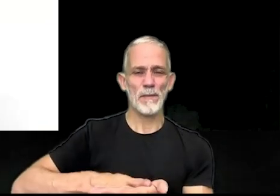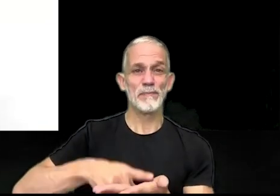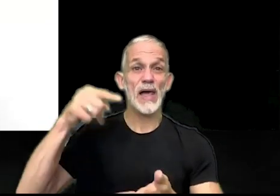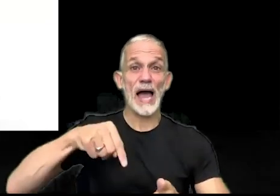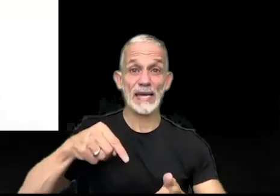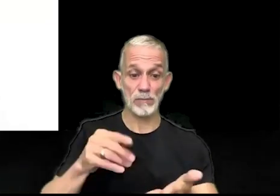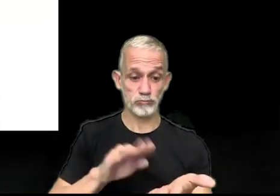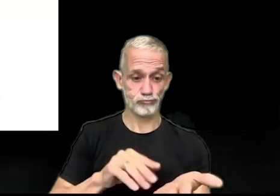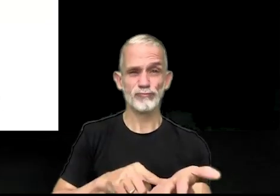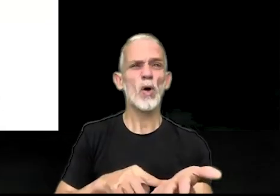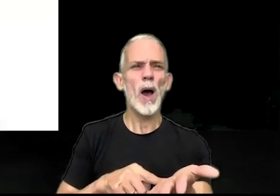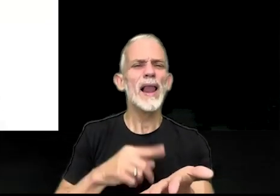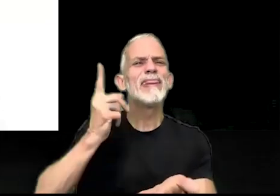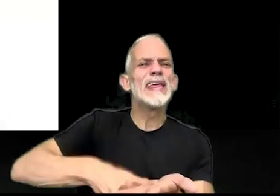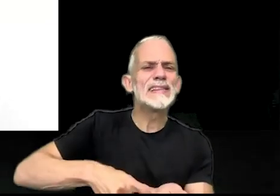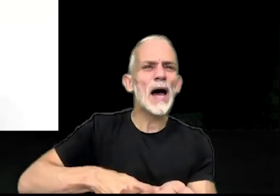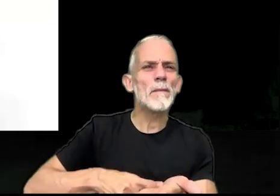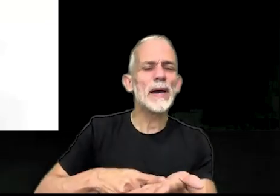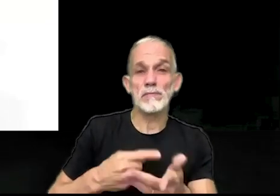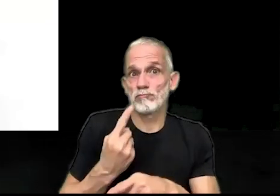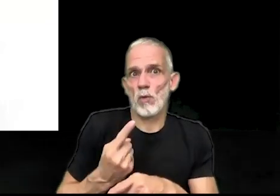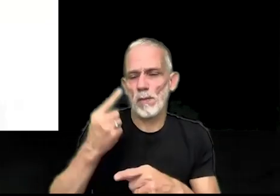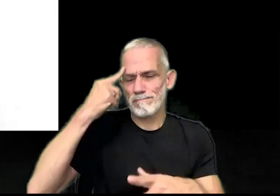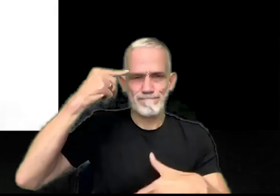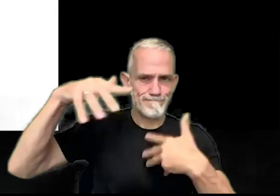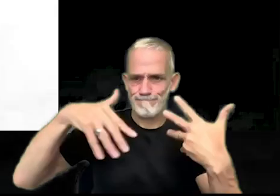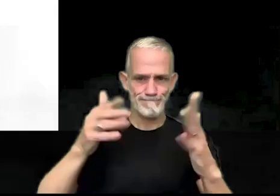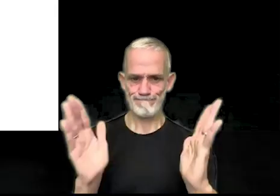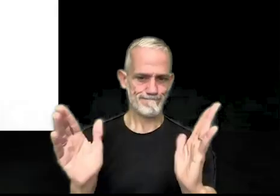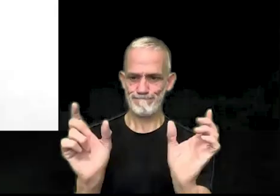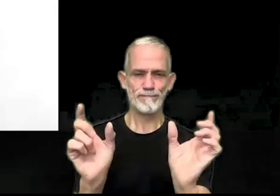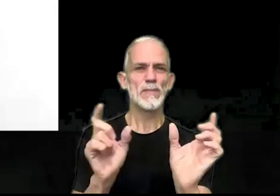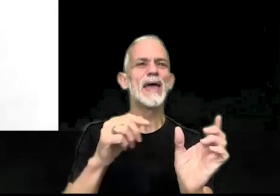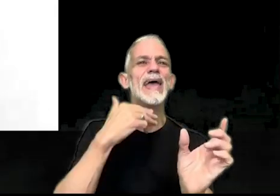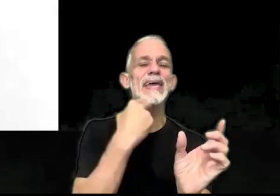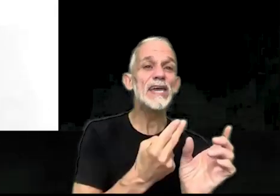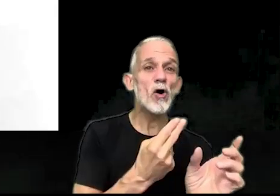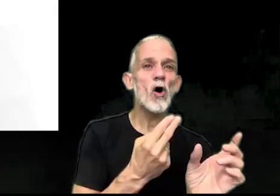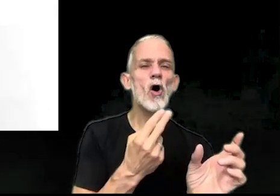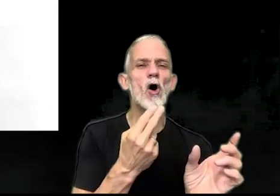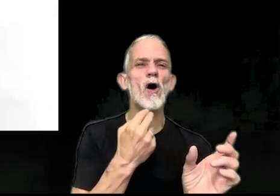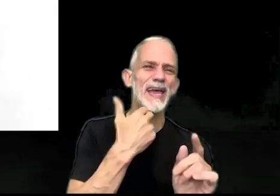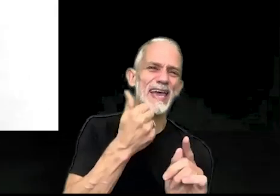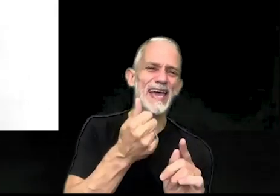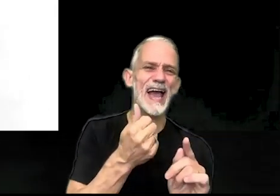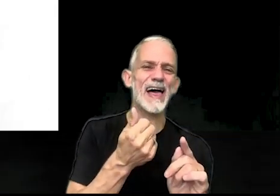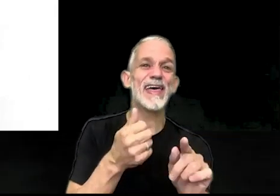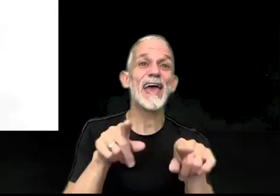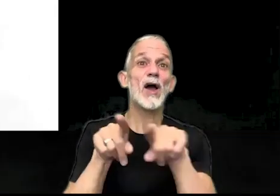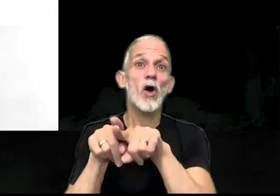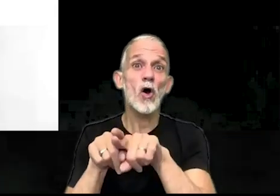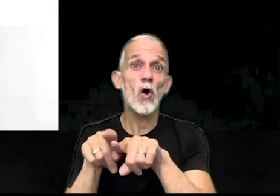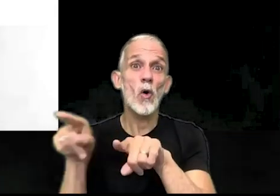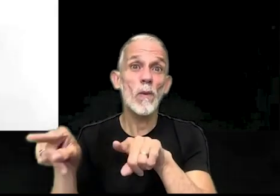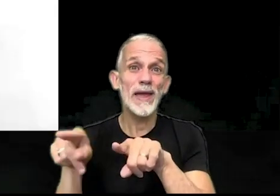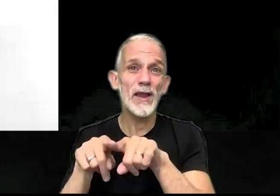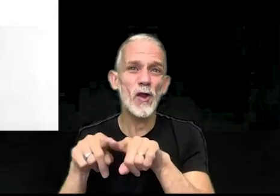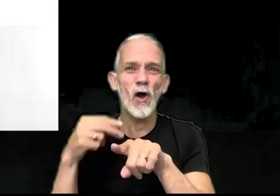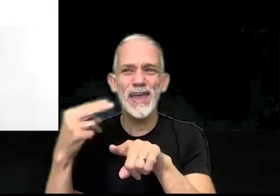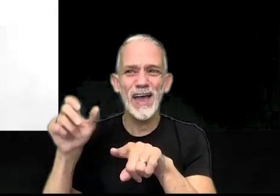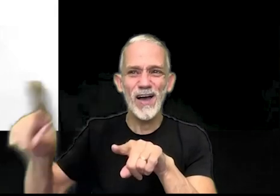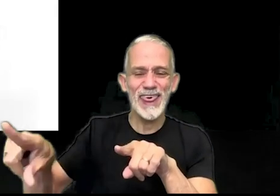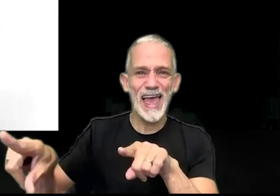aquí plasmaba era que no podemos confundir que el hijo o hija de la concubina o